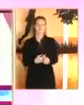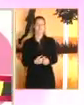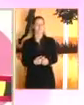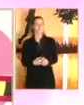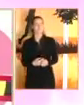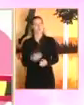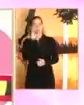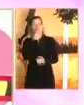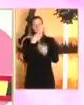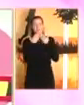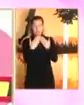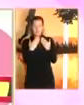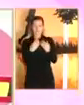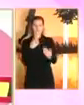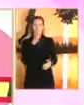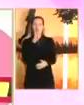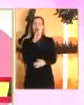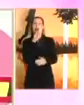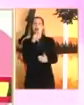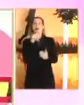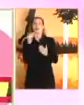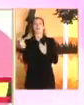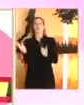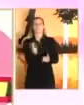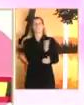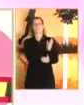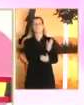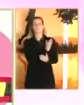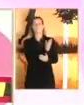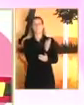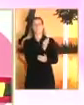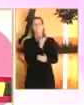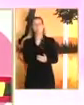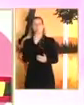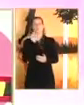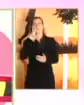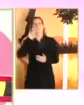científico. Nos vamos a ver con Vidane,